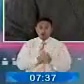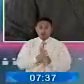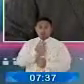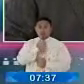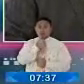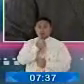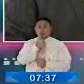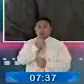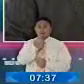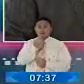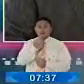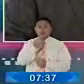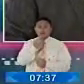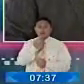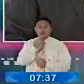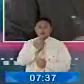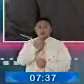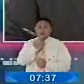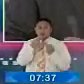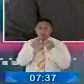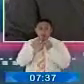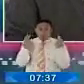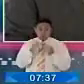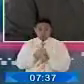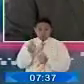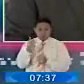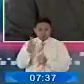sin plata, se dejaron de hacer las inversiones. Claro.